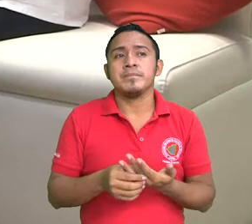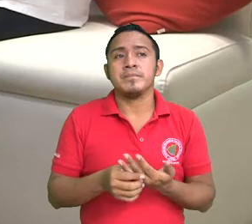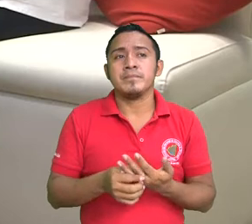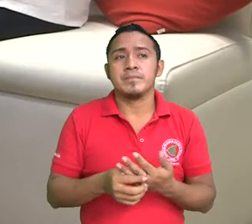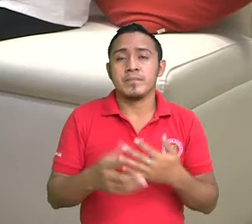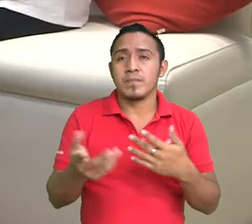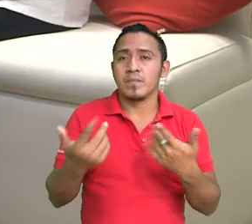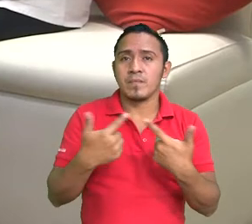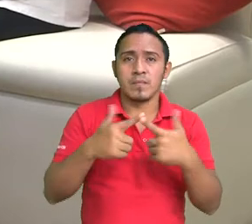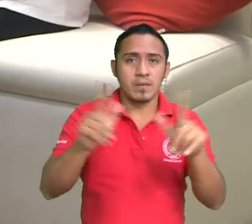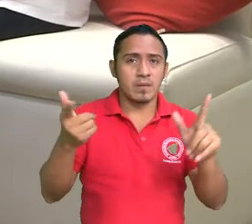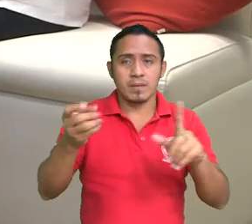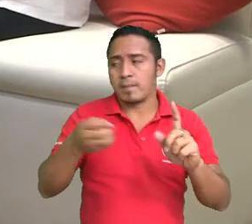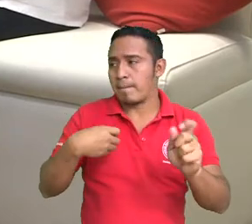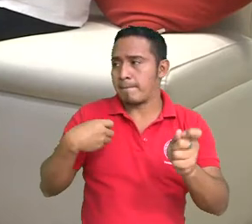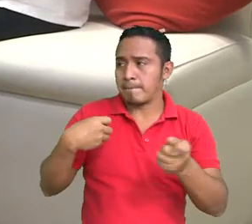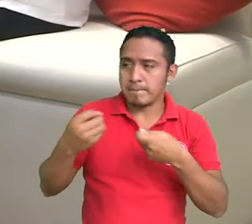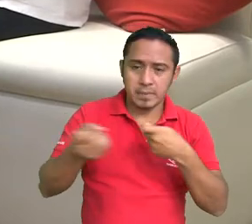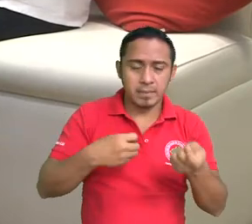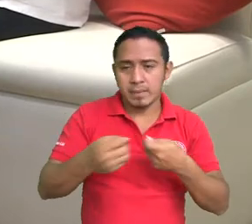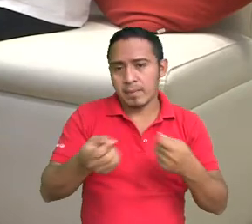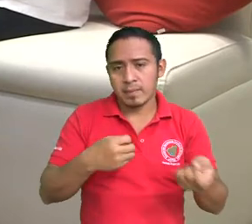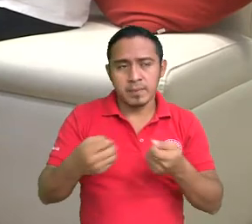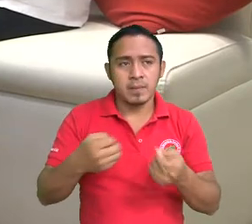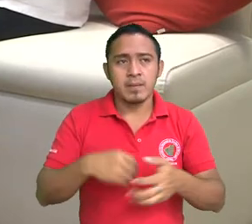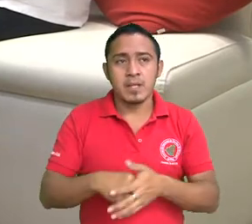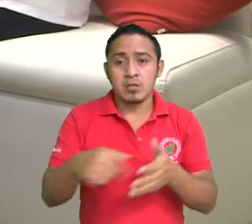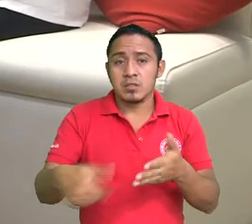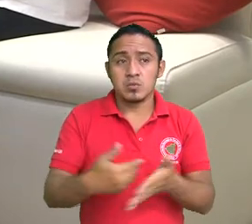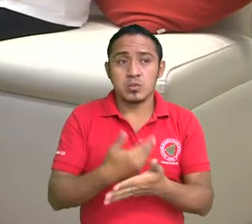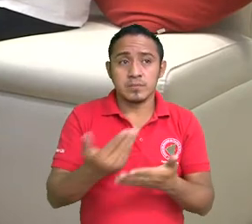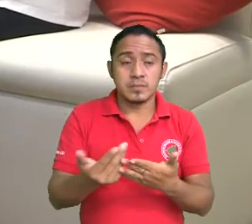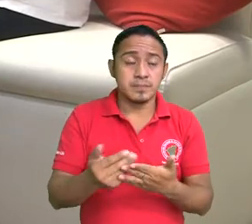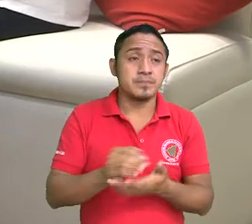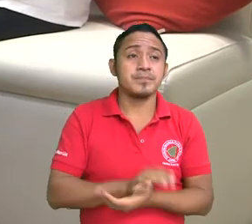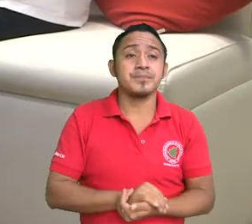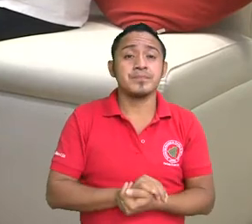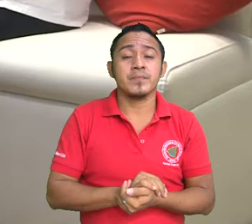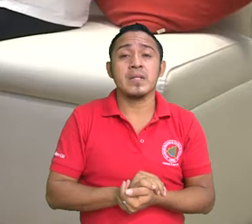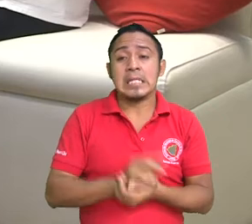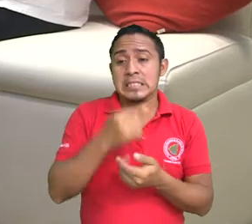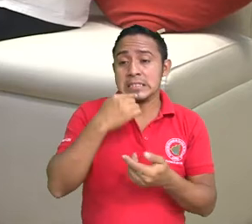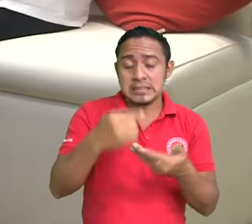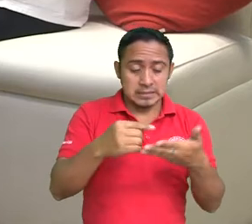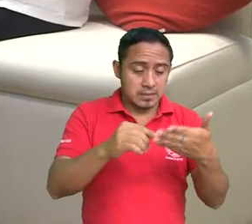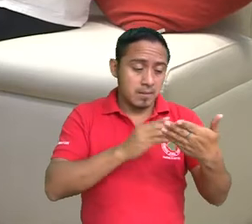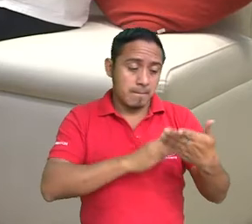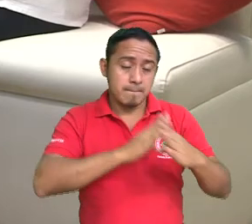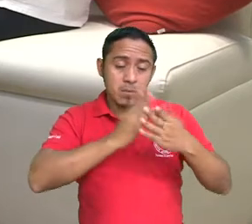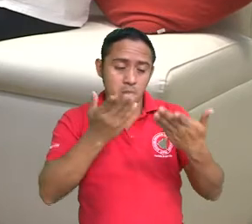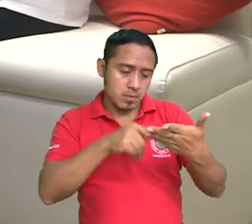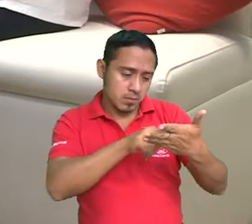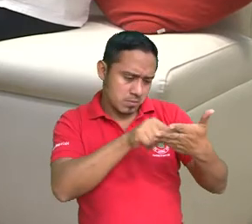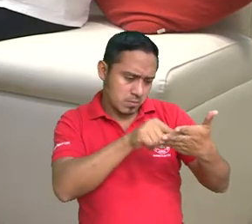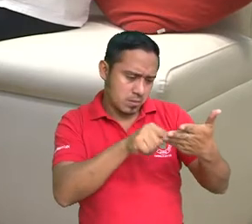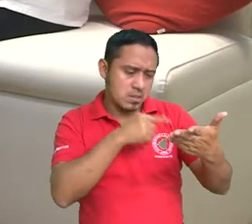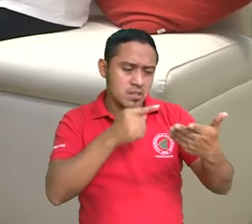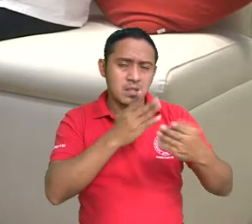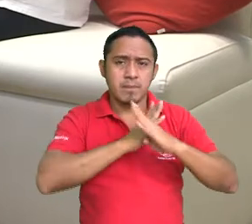libre mercado, hay ahora champús que dicen para evitar la caída del